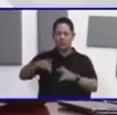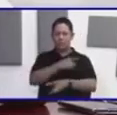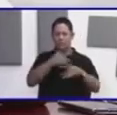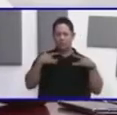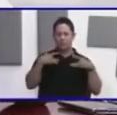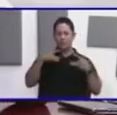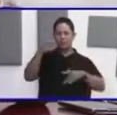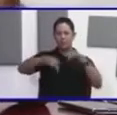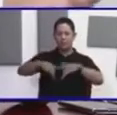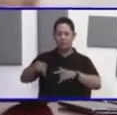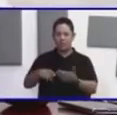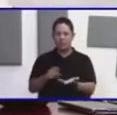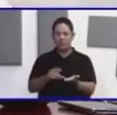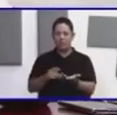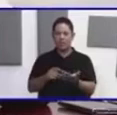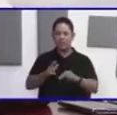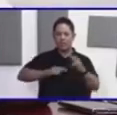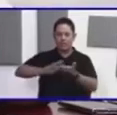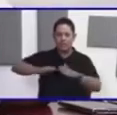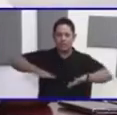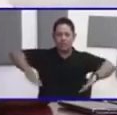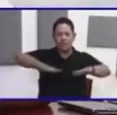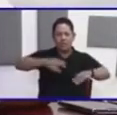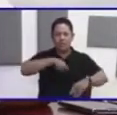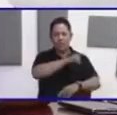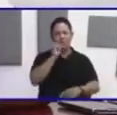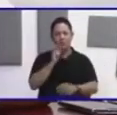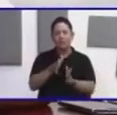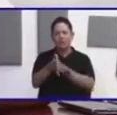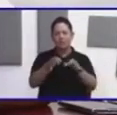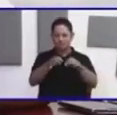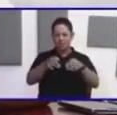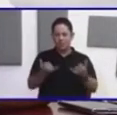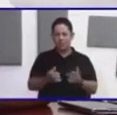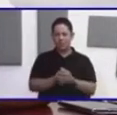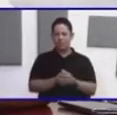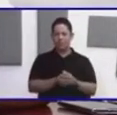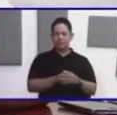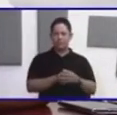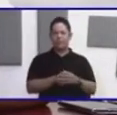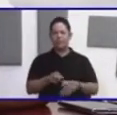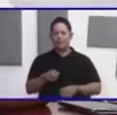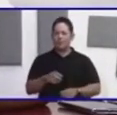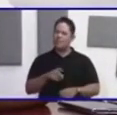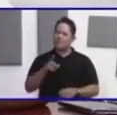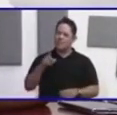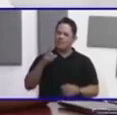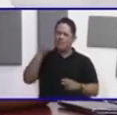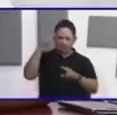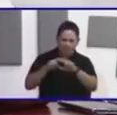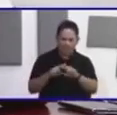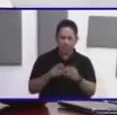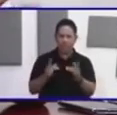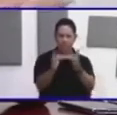el tema. El secretario de Infraestructura lo va a explicar ahora, pero sí es de mala intención coger